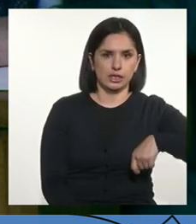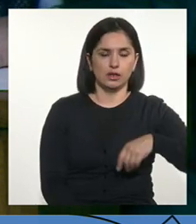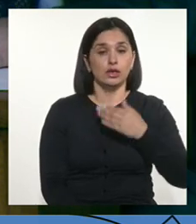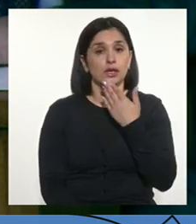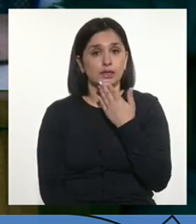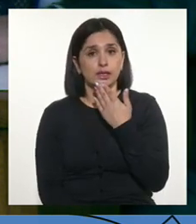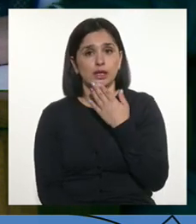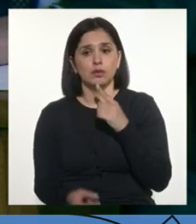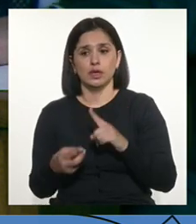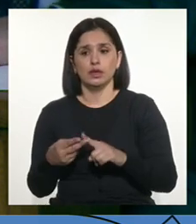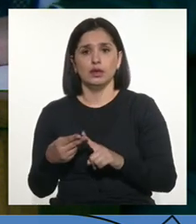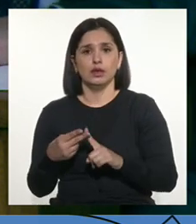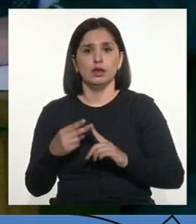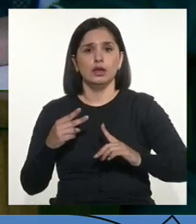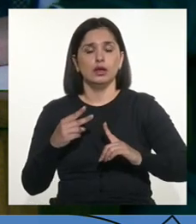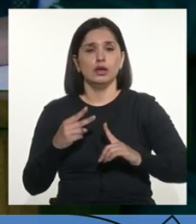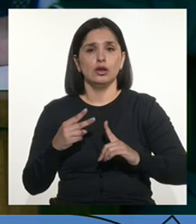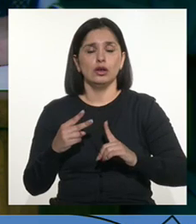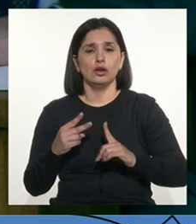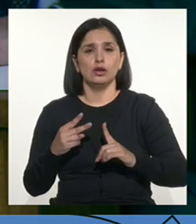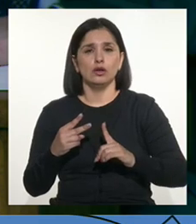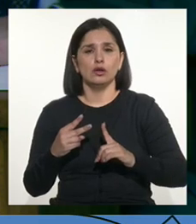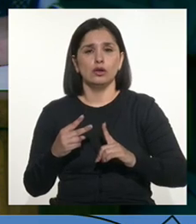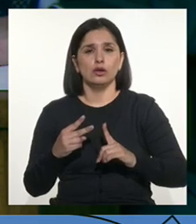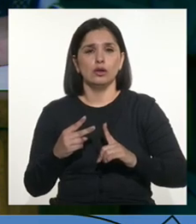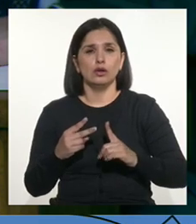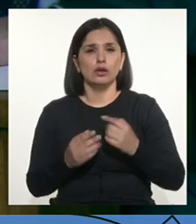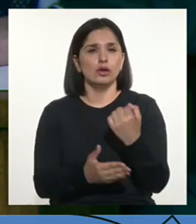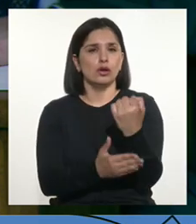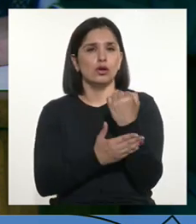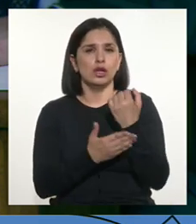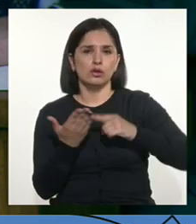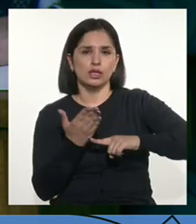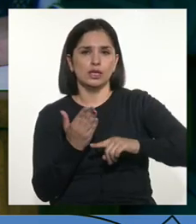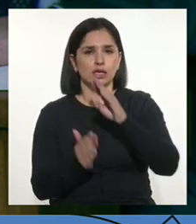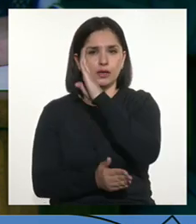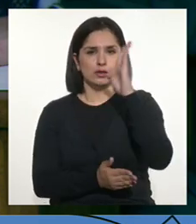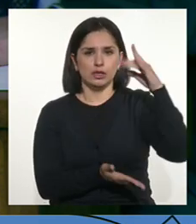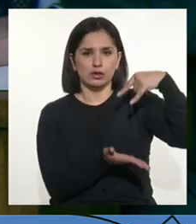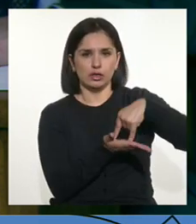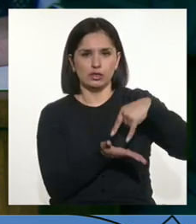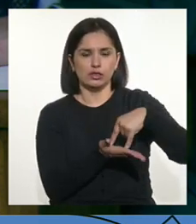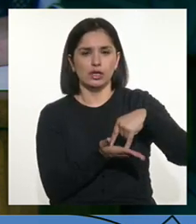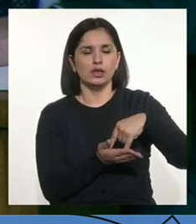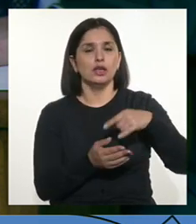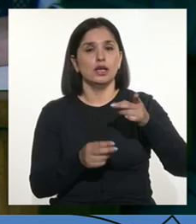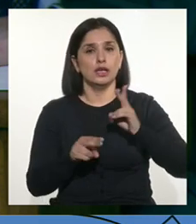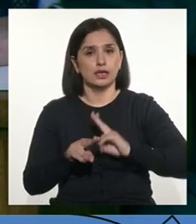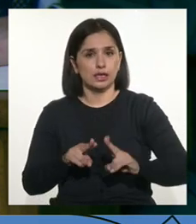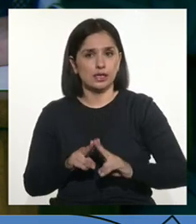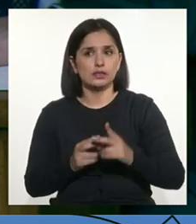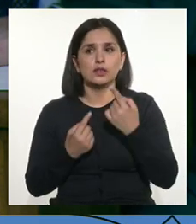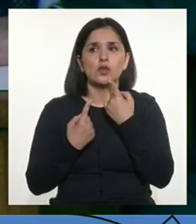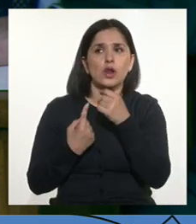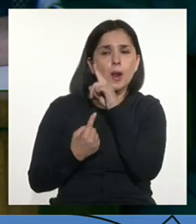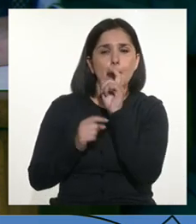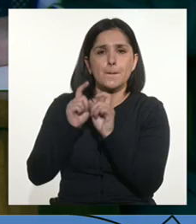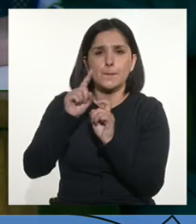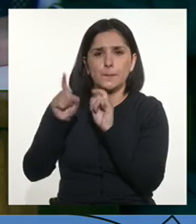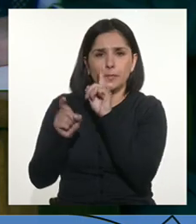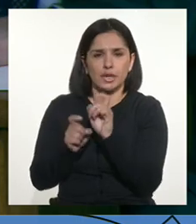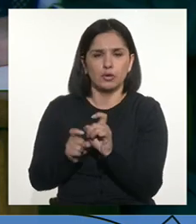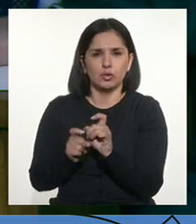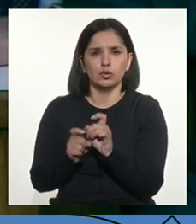con el aporte de técnico de la biblioteca al comercio nacional y realizando por cien todas las consultas y por tanto